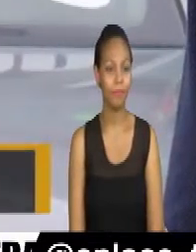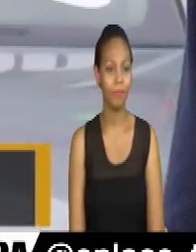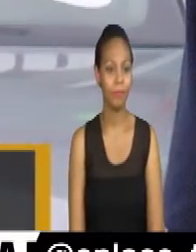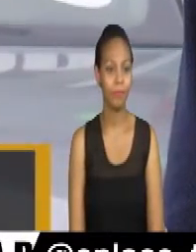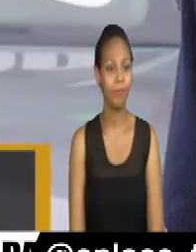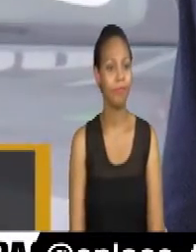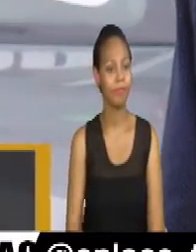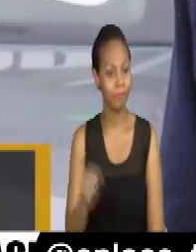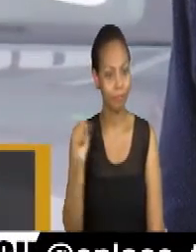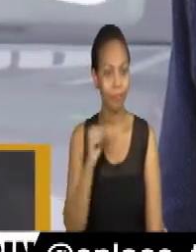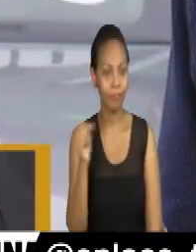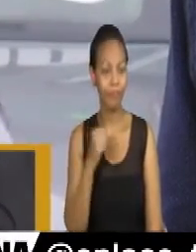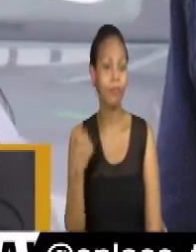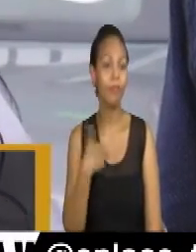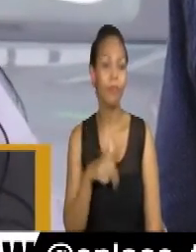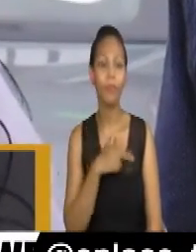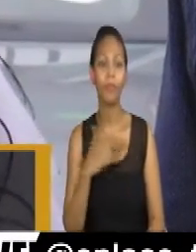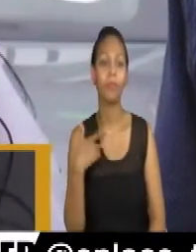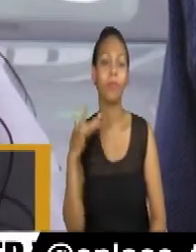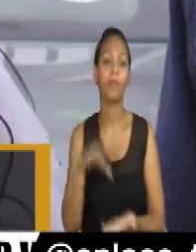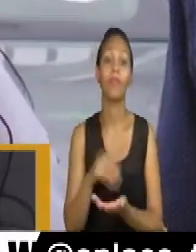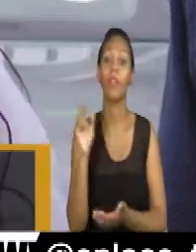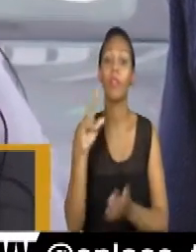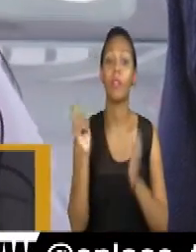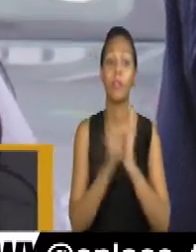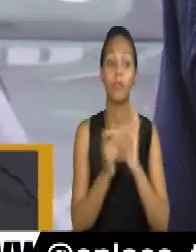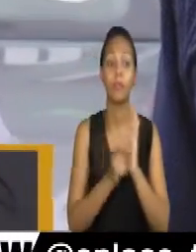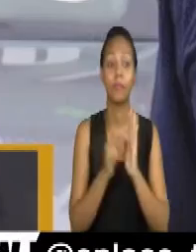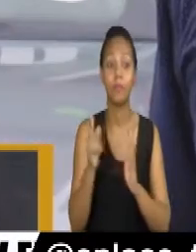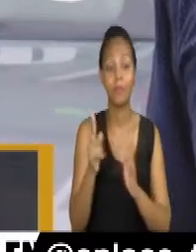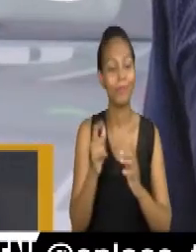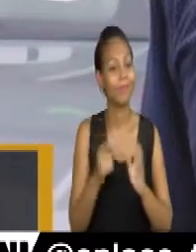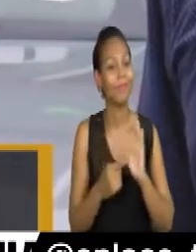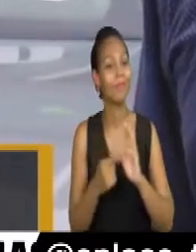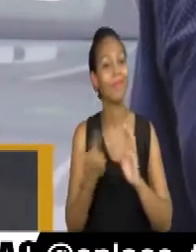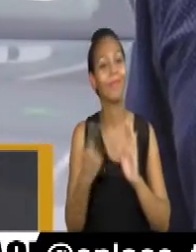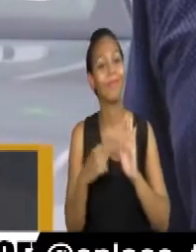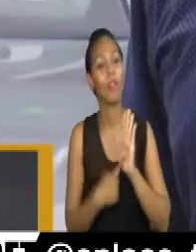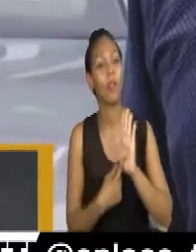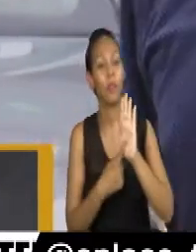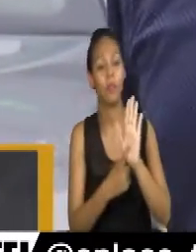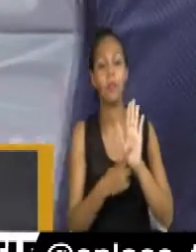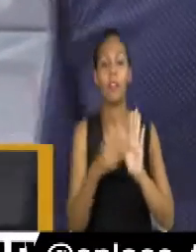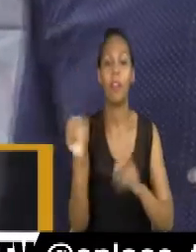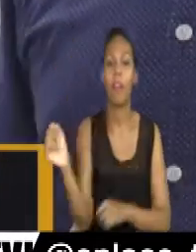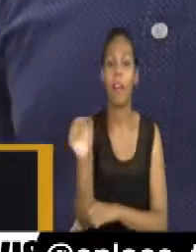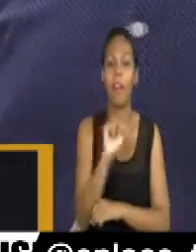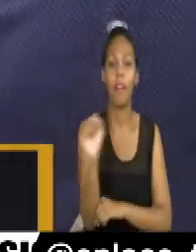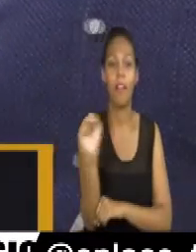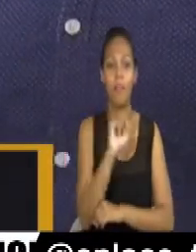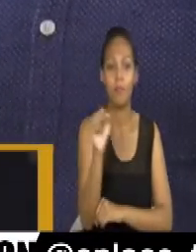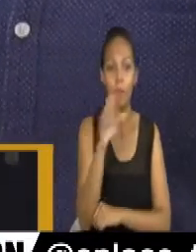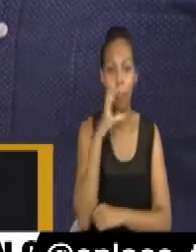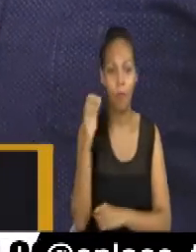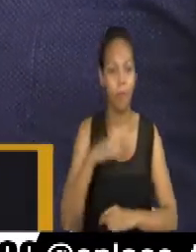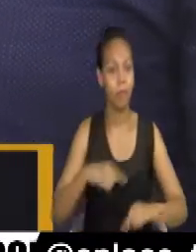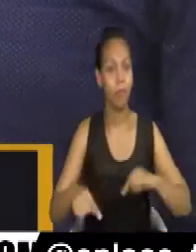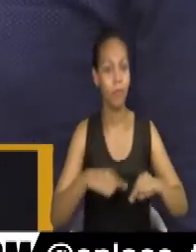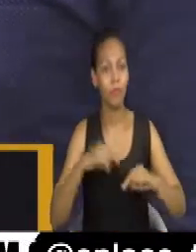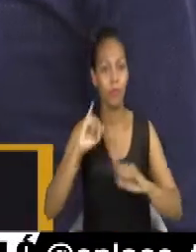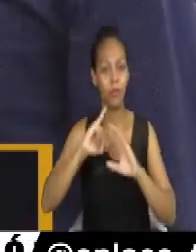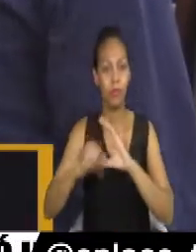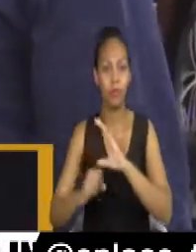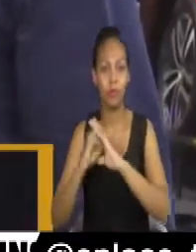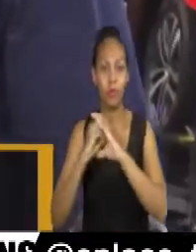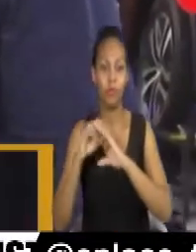Así es, pues estuvimos en la segunda feria de ExpoCar San Silvestre 2017 y me acompaña el gerente del Centro Comercial San Silvestre,